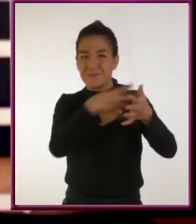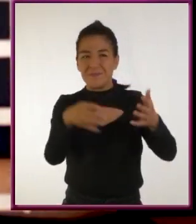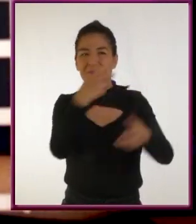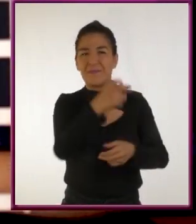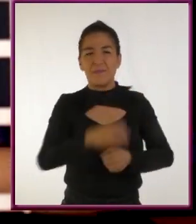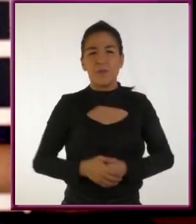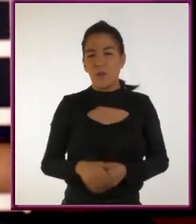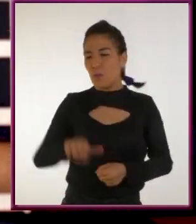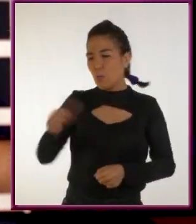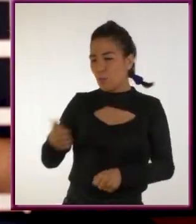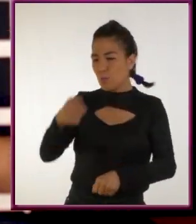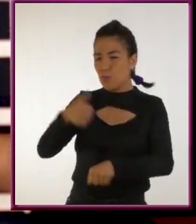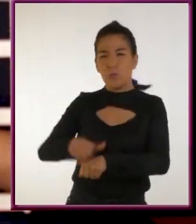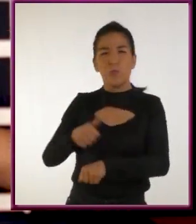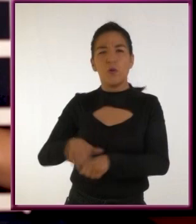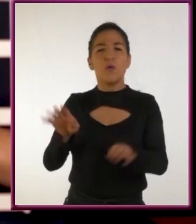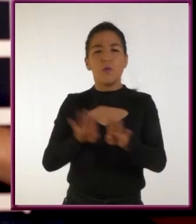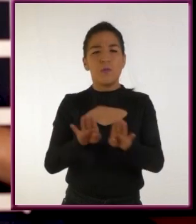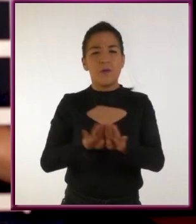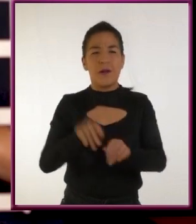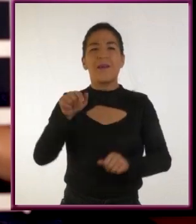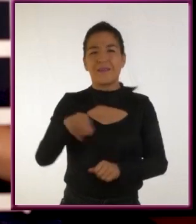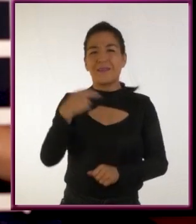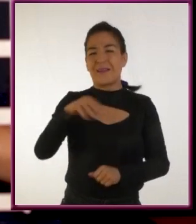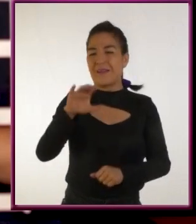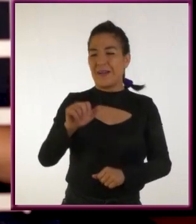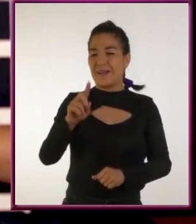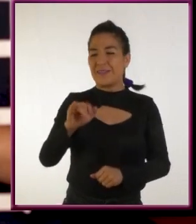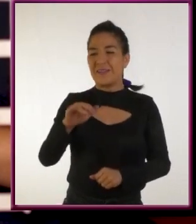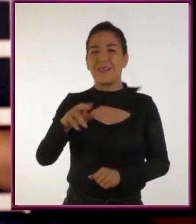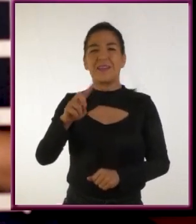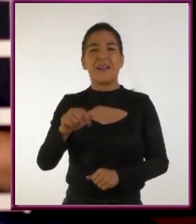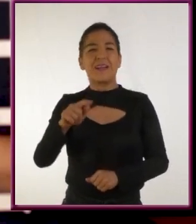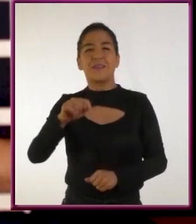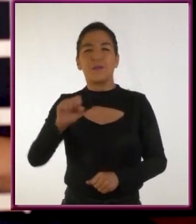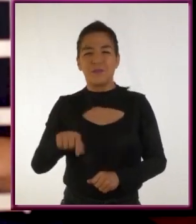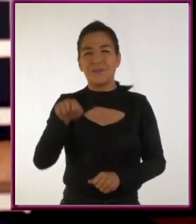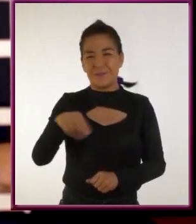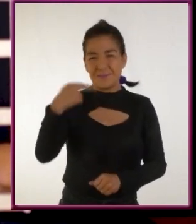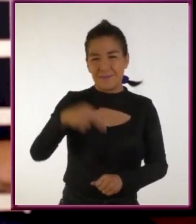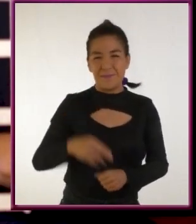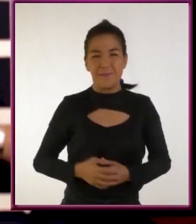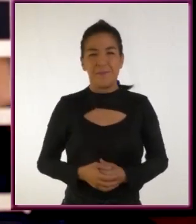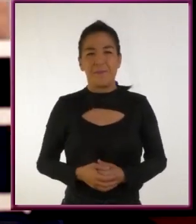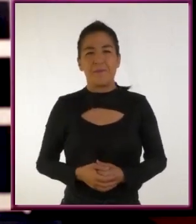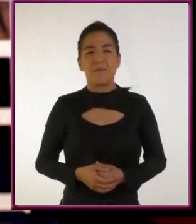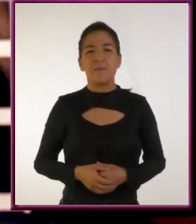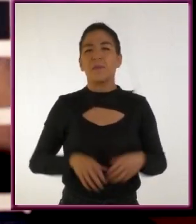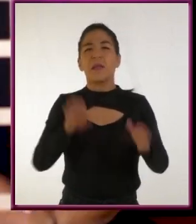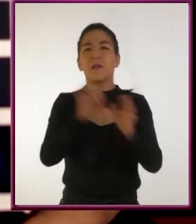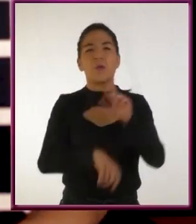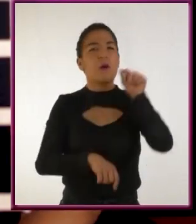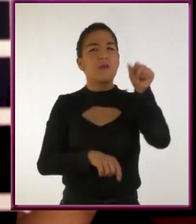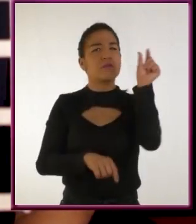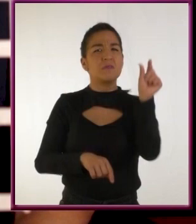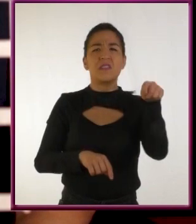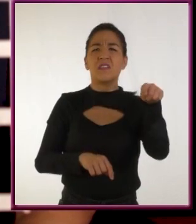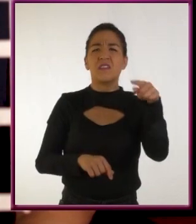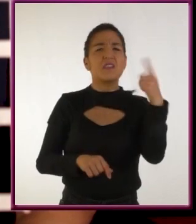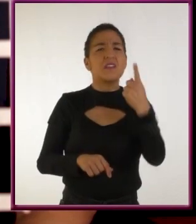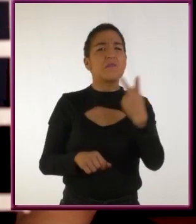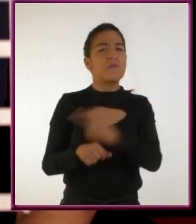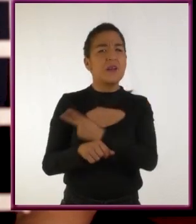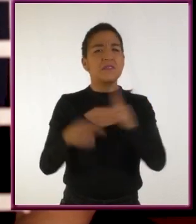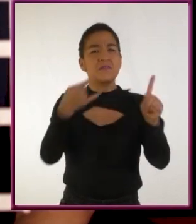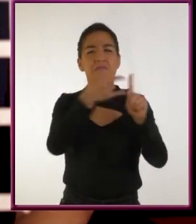casilla. El resto de los números se escribe como candidatos. Por ejemplo, ¿qué pasaría en esta